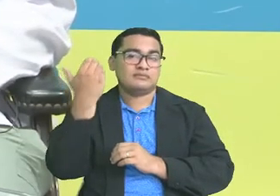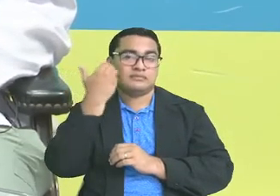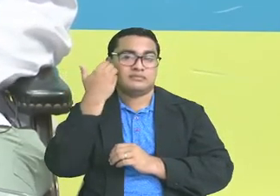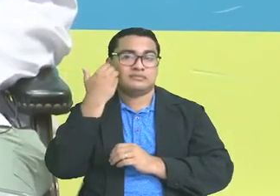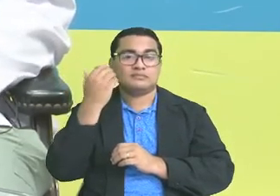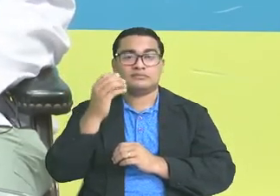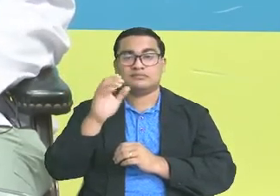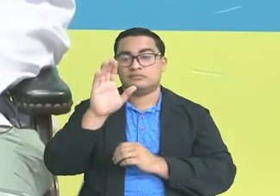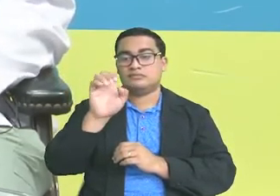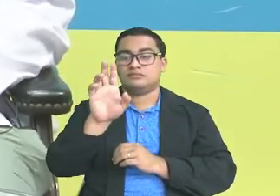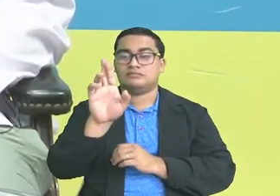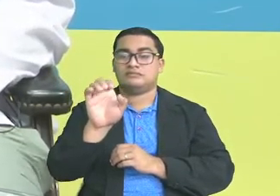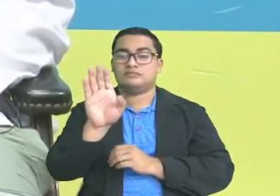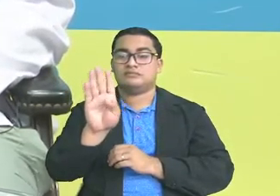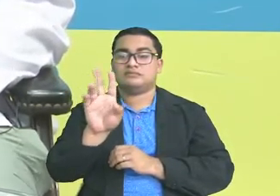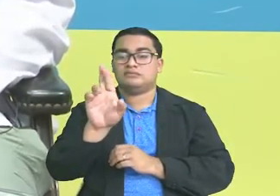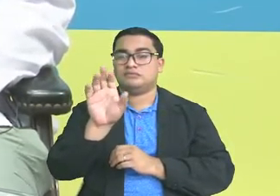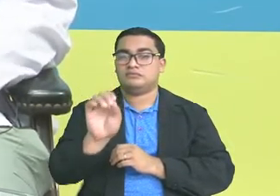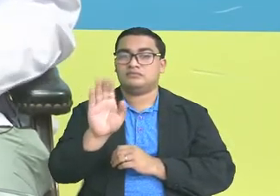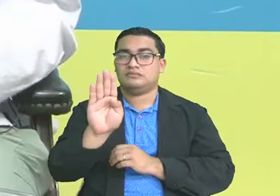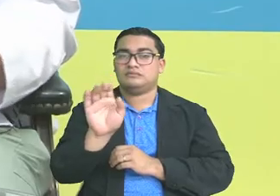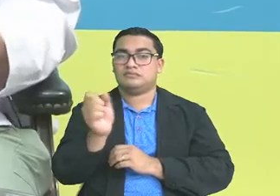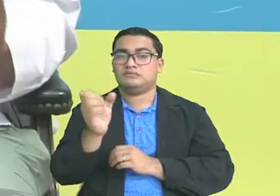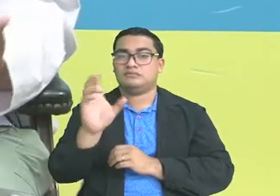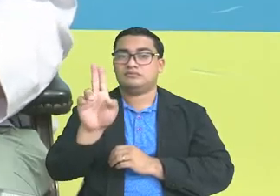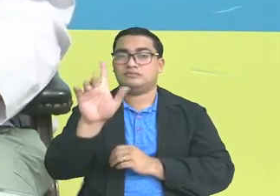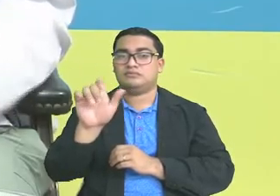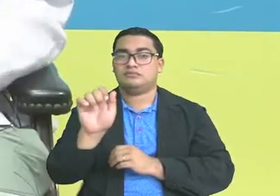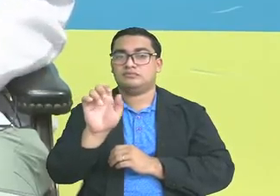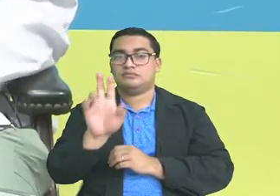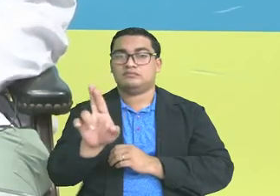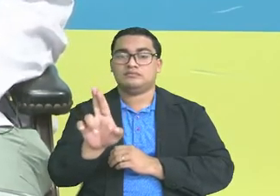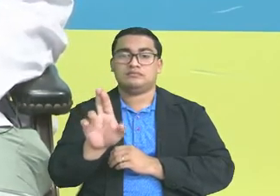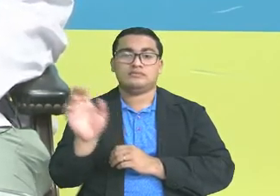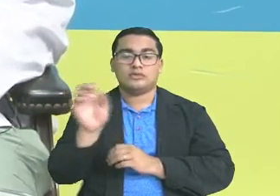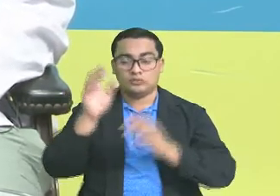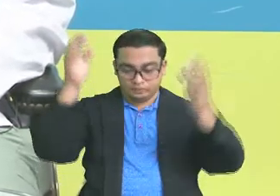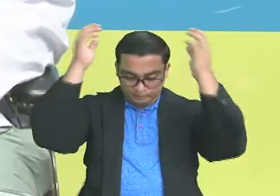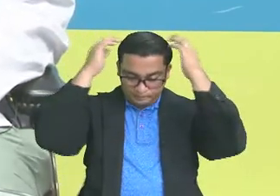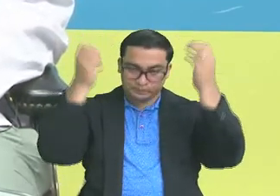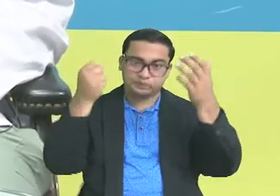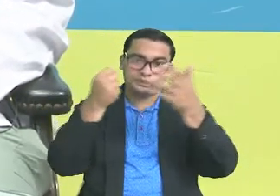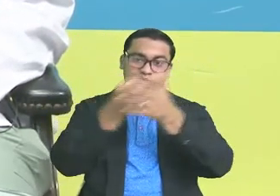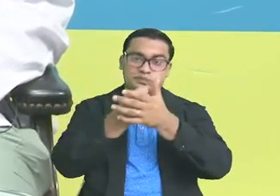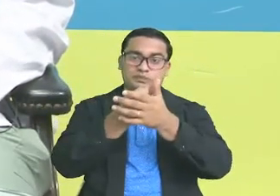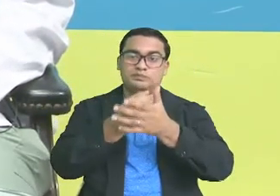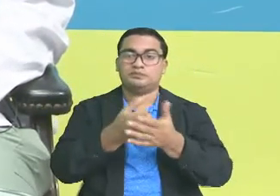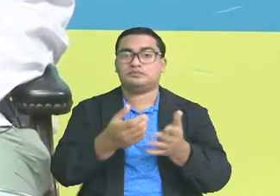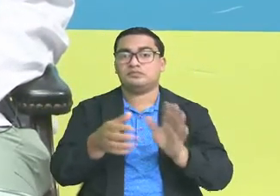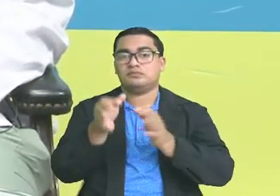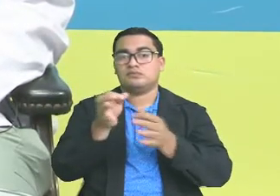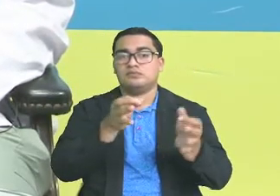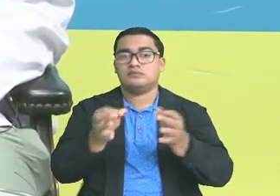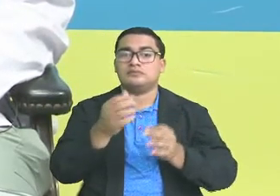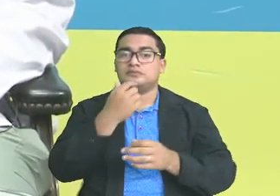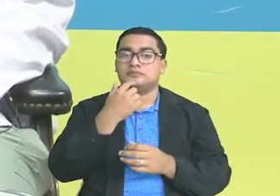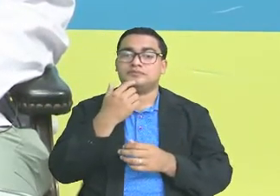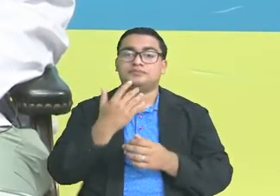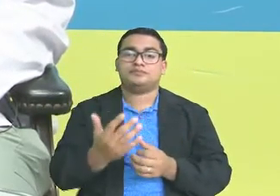cerebrovascular, o médicamente también utilizan la palabra accidente cerebrovascular. Explico esto